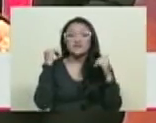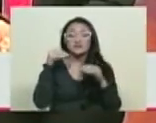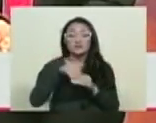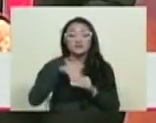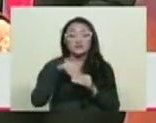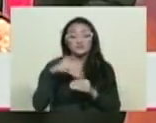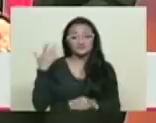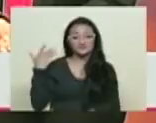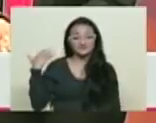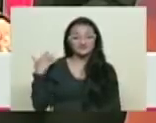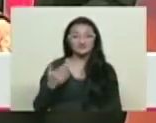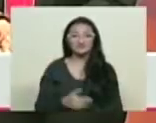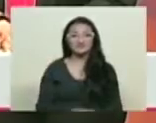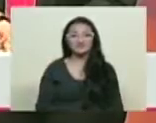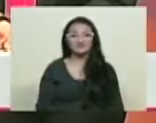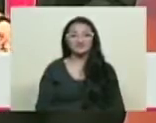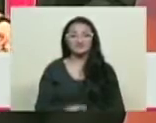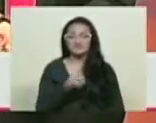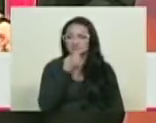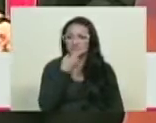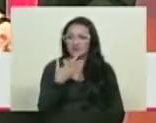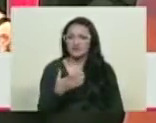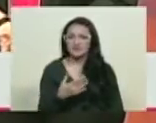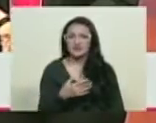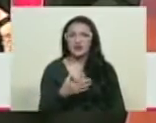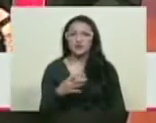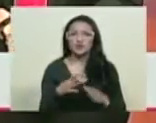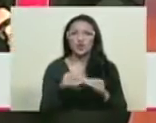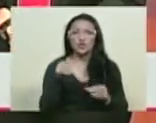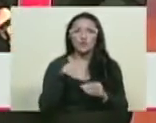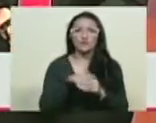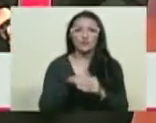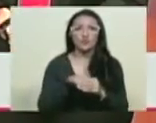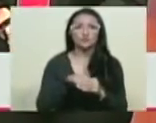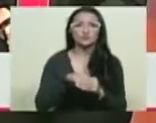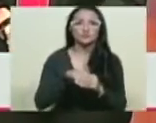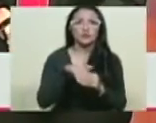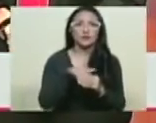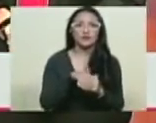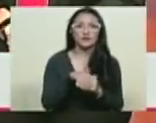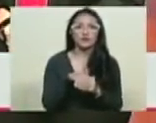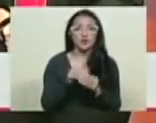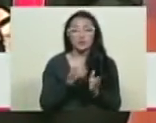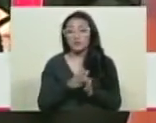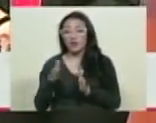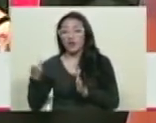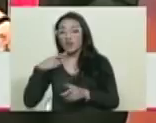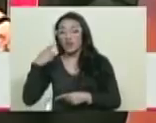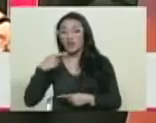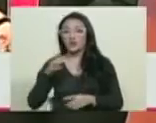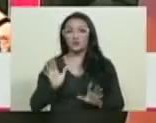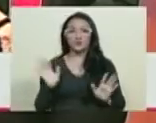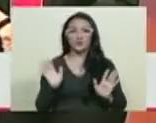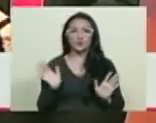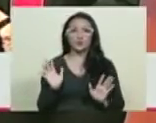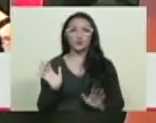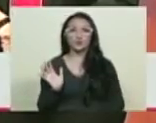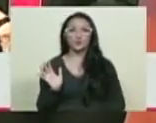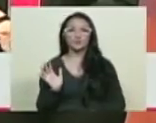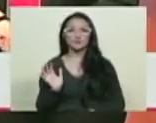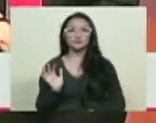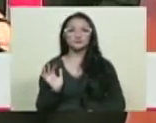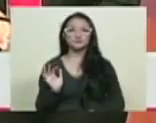tres fiestas maravillosas así que a votar no vamos a alargar mucho esta comparecencia